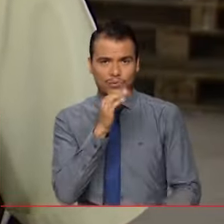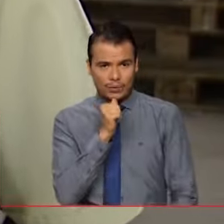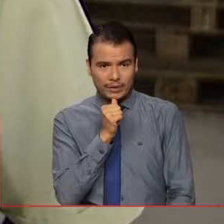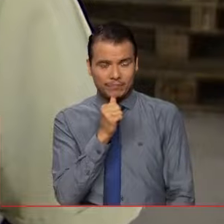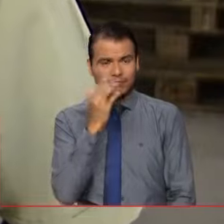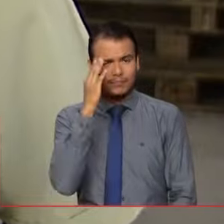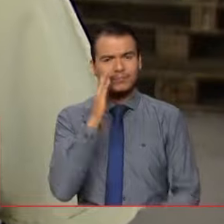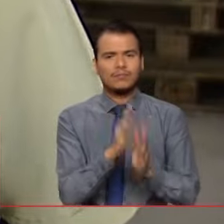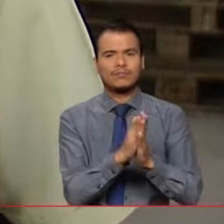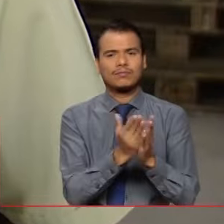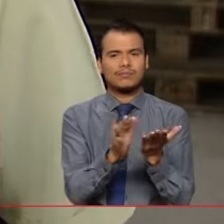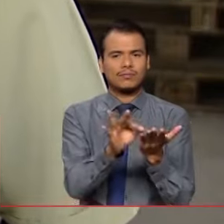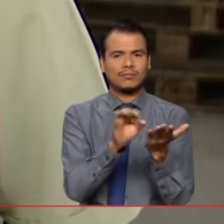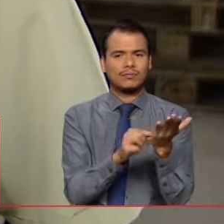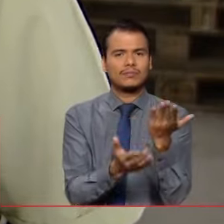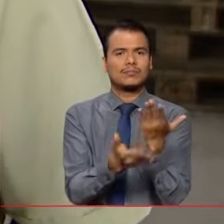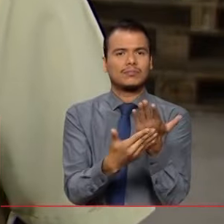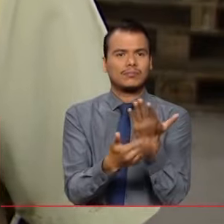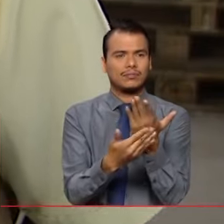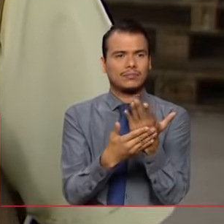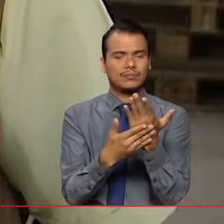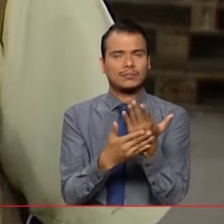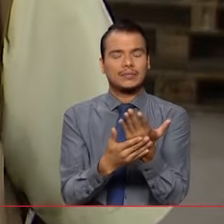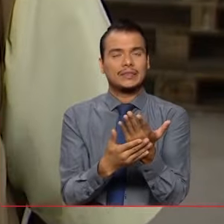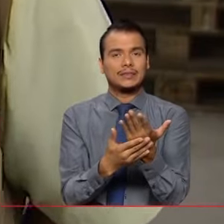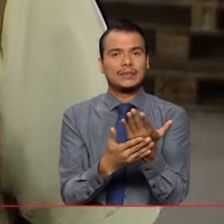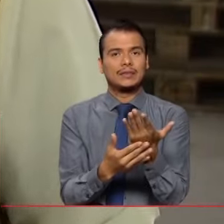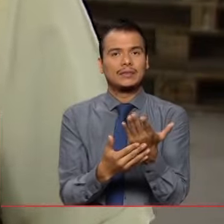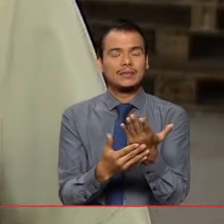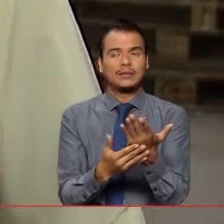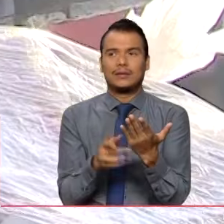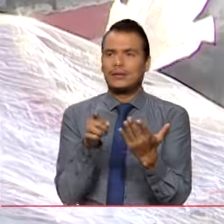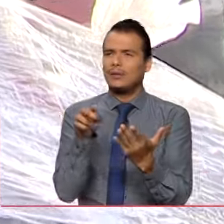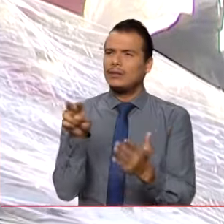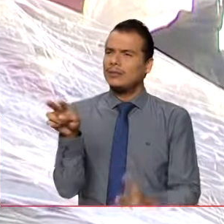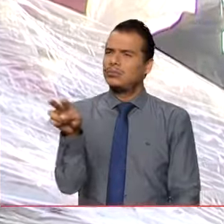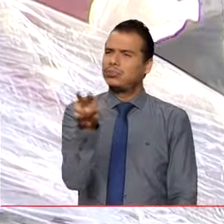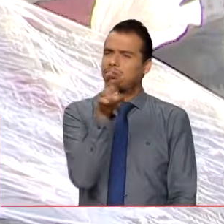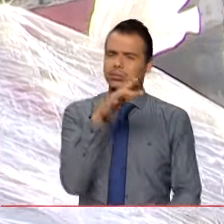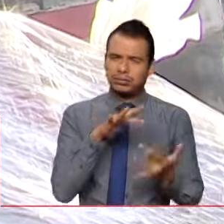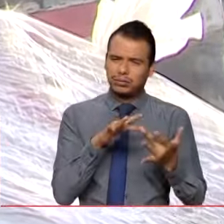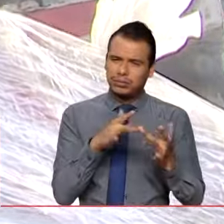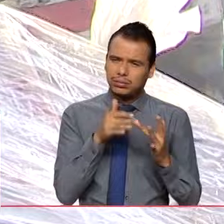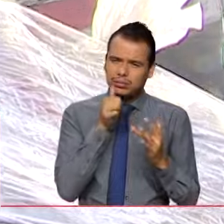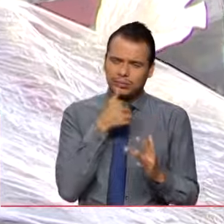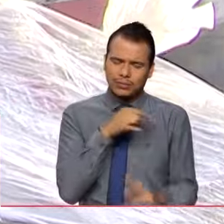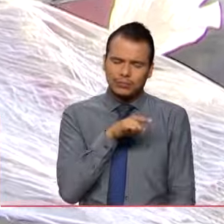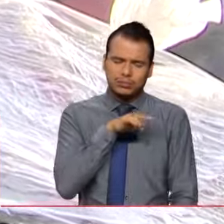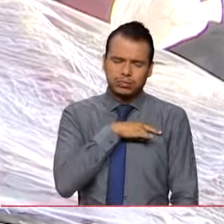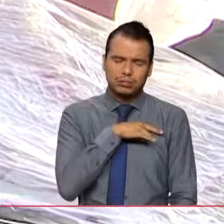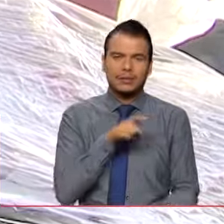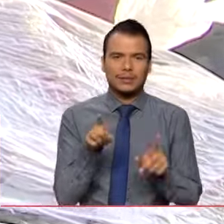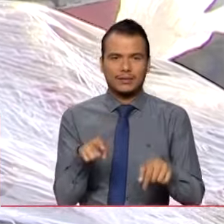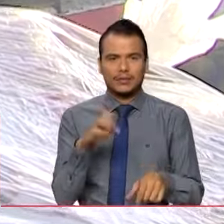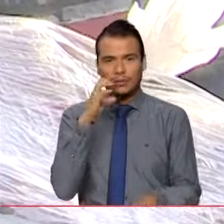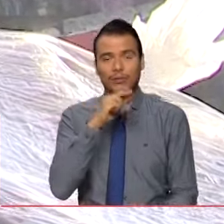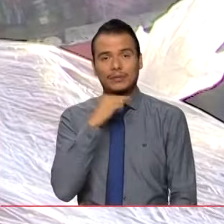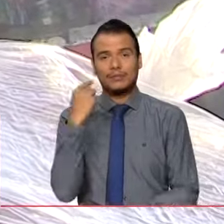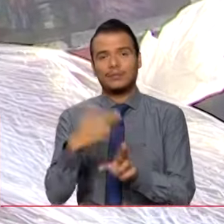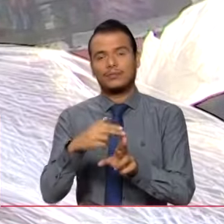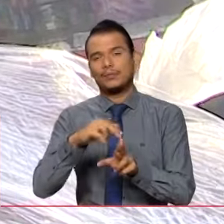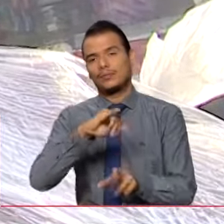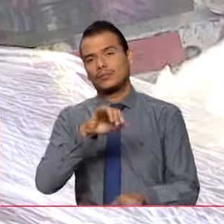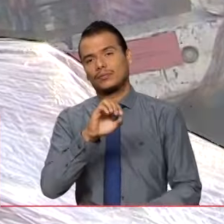El texto de la Sagrada Escritura se conmovía en las entrañas frente al dolor, frente al sufrimiento. El padre Joaquín hace un llamado